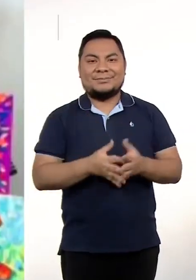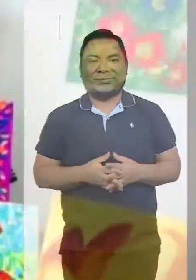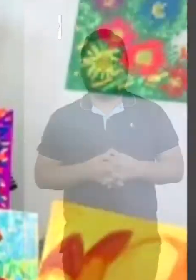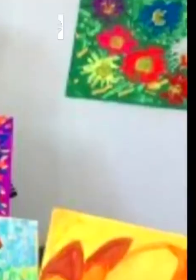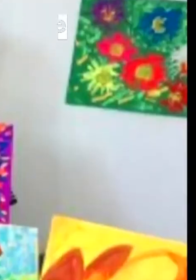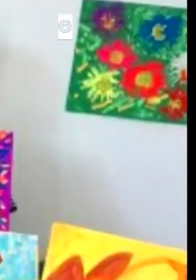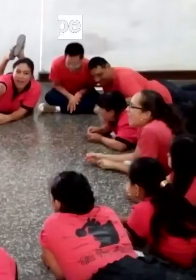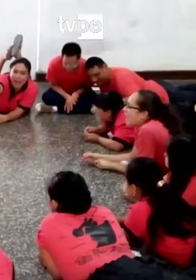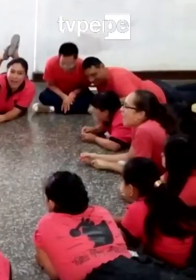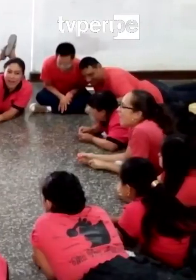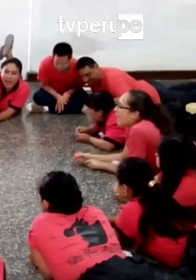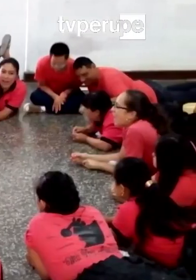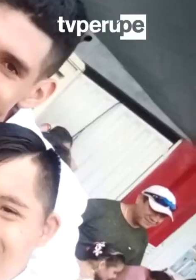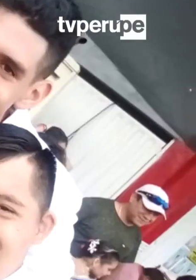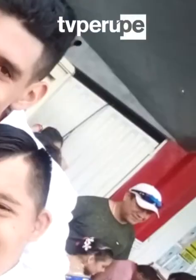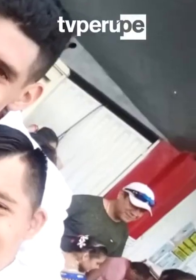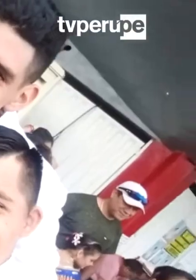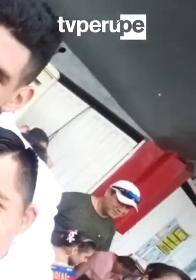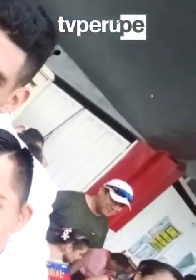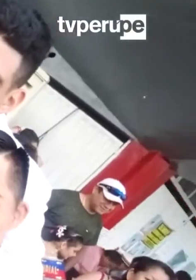chicos dan.